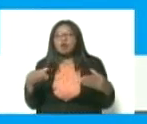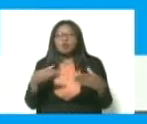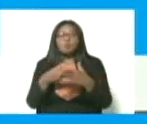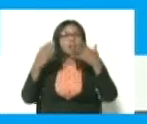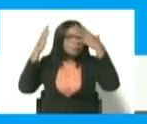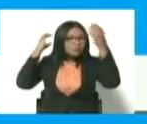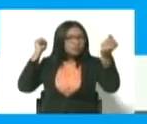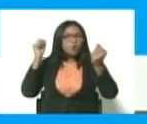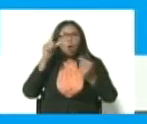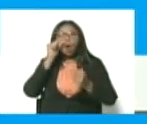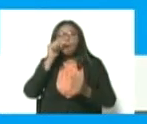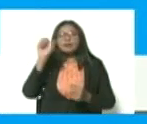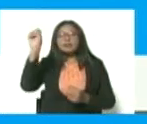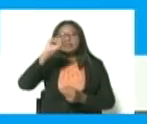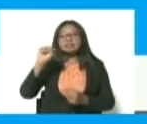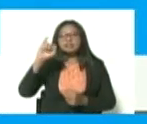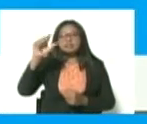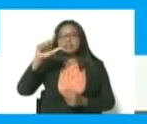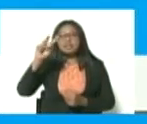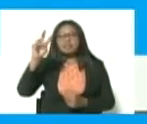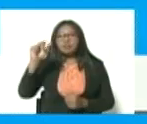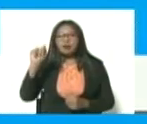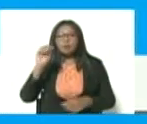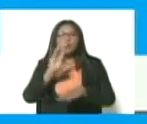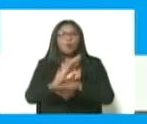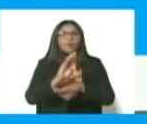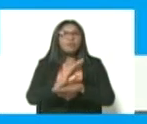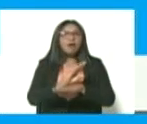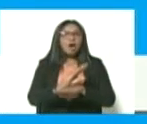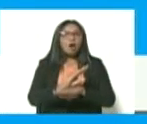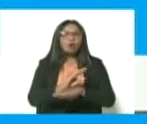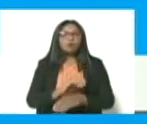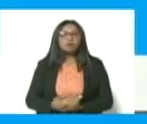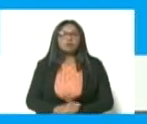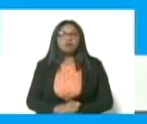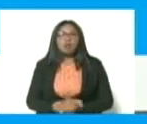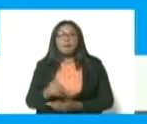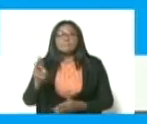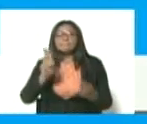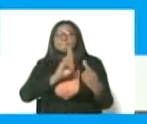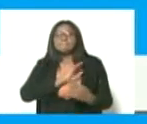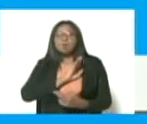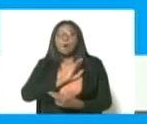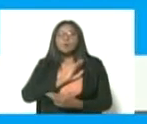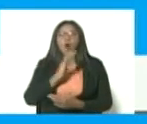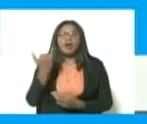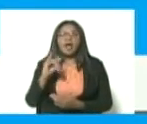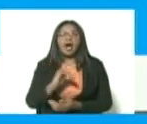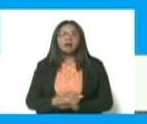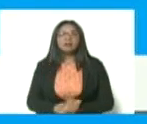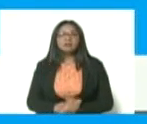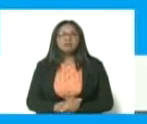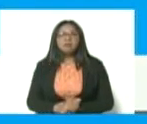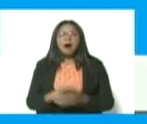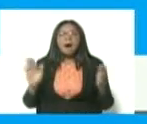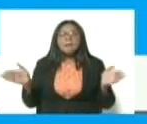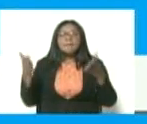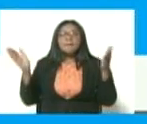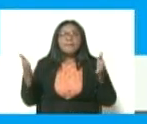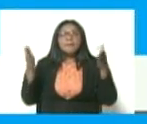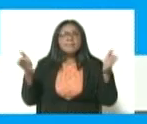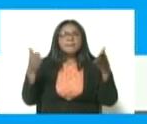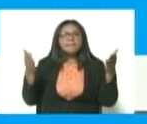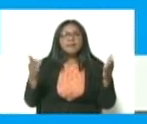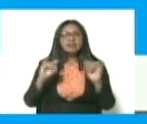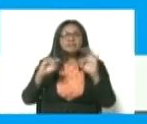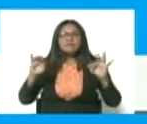embajador Silva como protector, como correo personal para impulsar